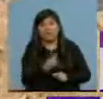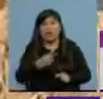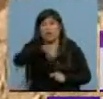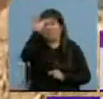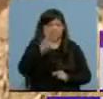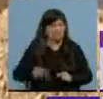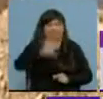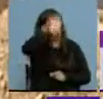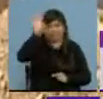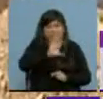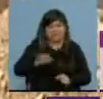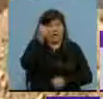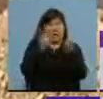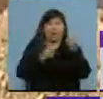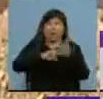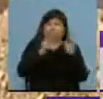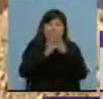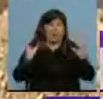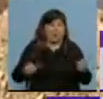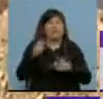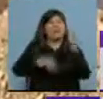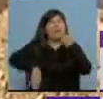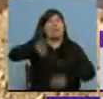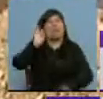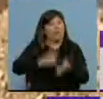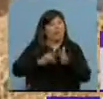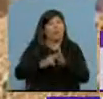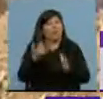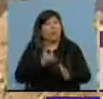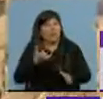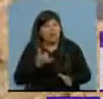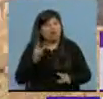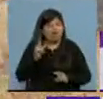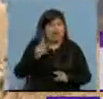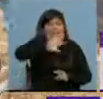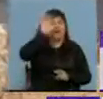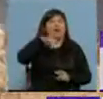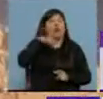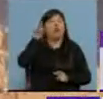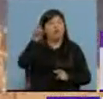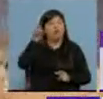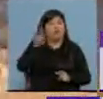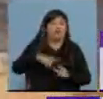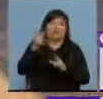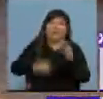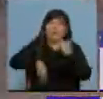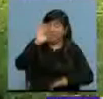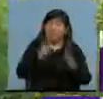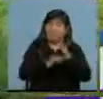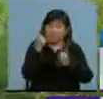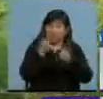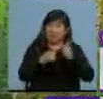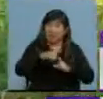regionales y que pone en riesgo una de las principales actividades productivas de la provincia y la mano de obra.